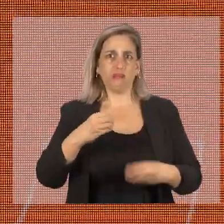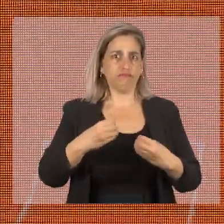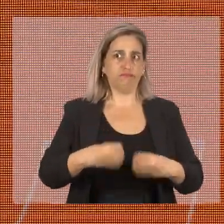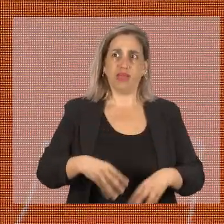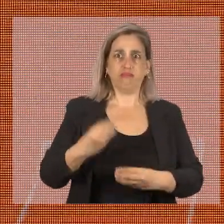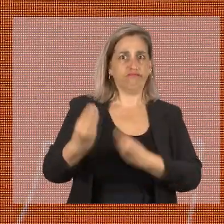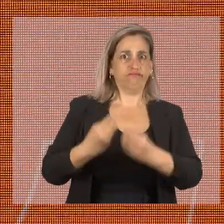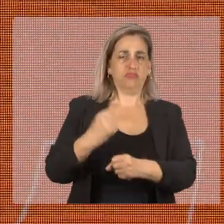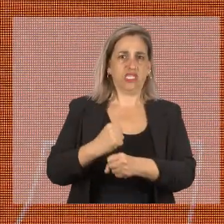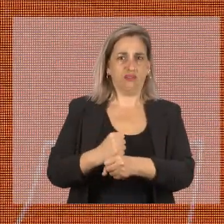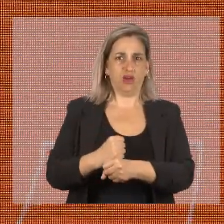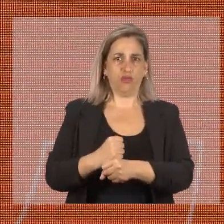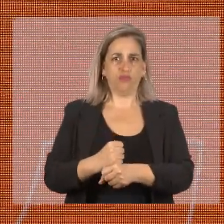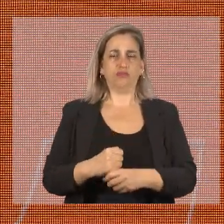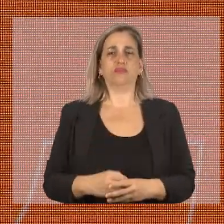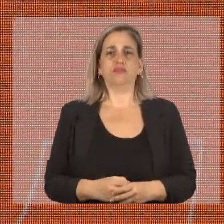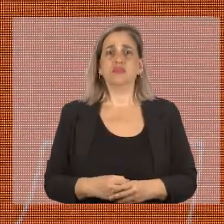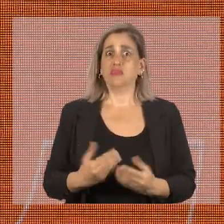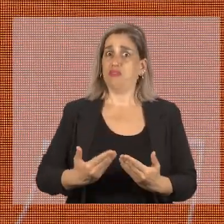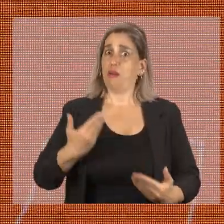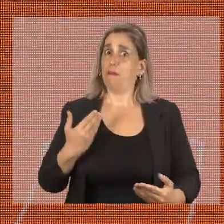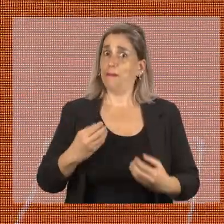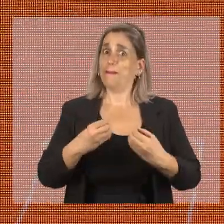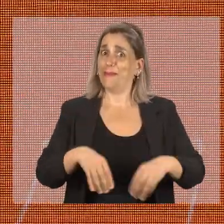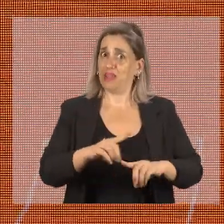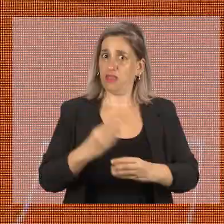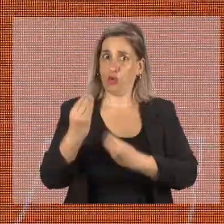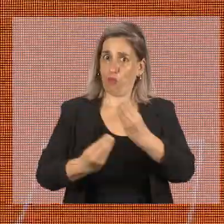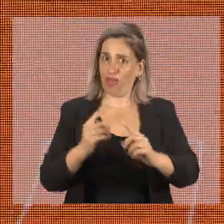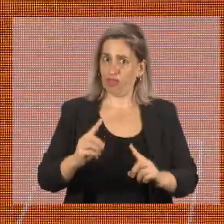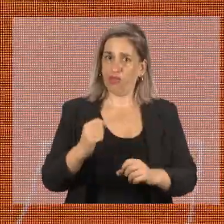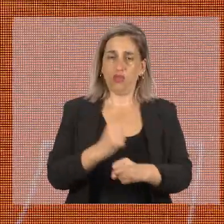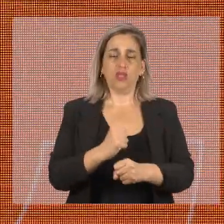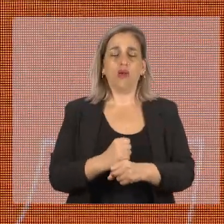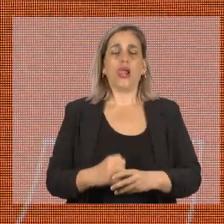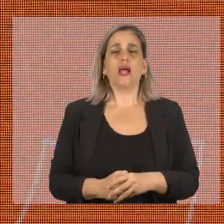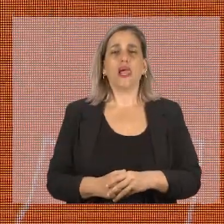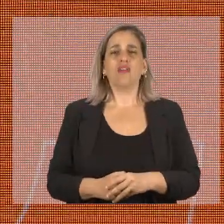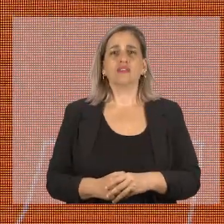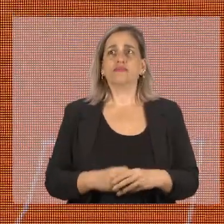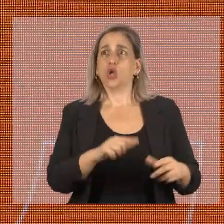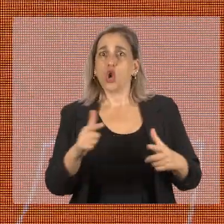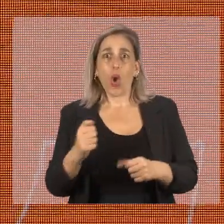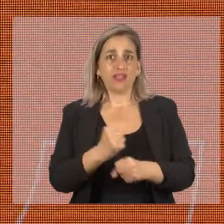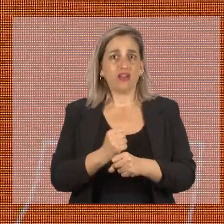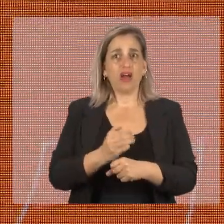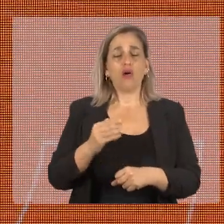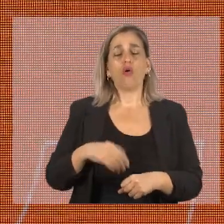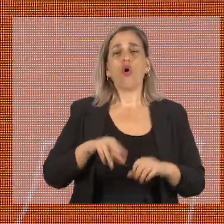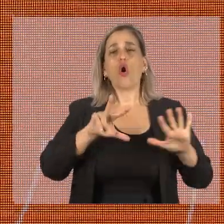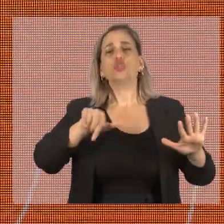trabajo. Perdido en Uruguay 52.000 pesos de trabajo, puesto de trabajo. El desempleo está en el